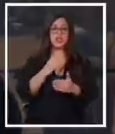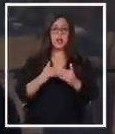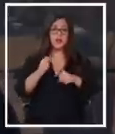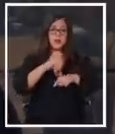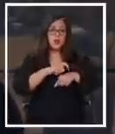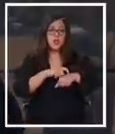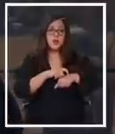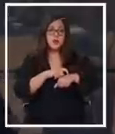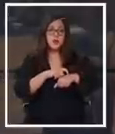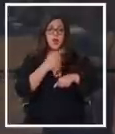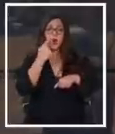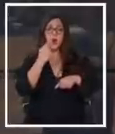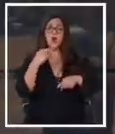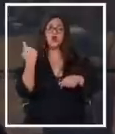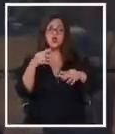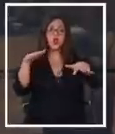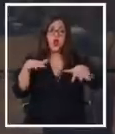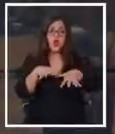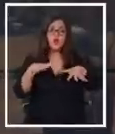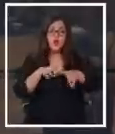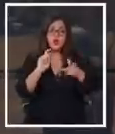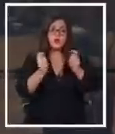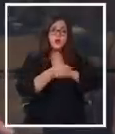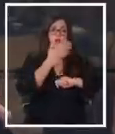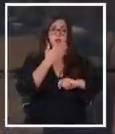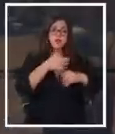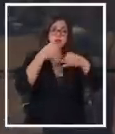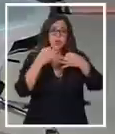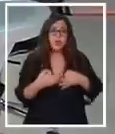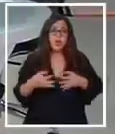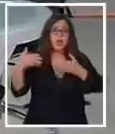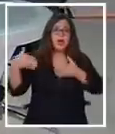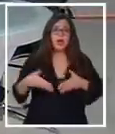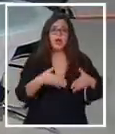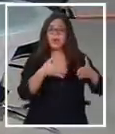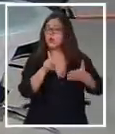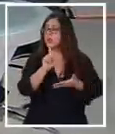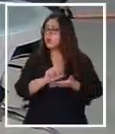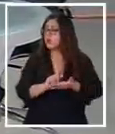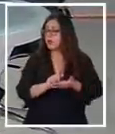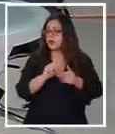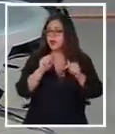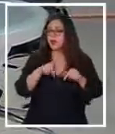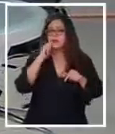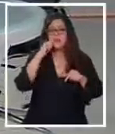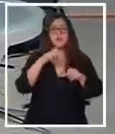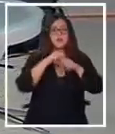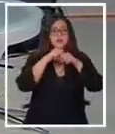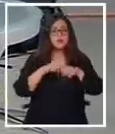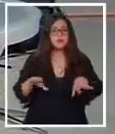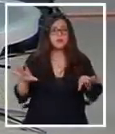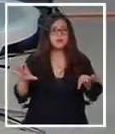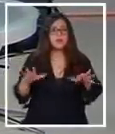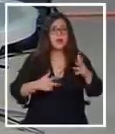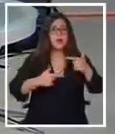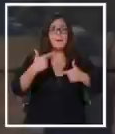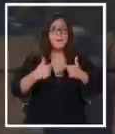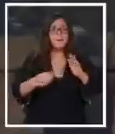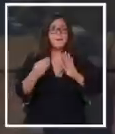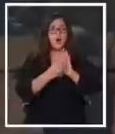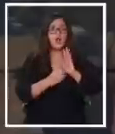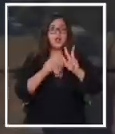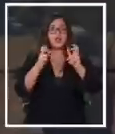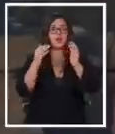aquí hacer todo el esfuerzo por mejorar la seguridad en las rutas en el sector estamos desplegando una política en materia de